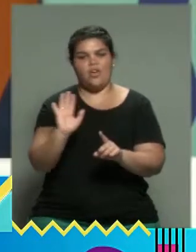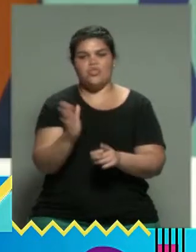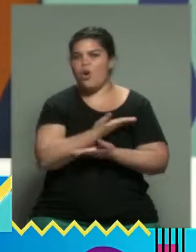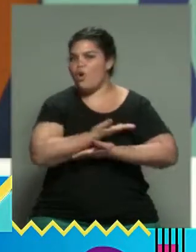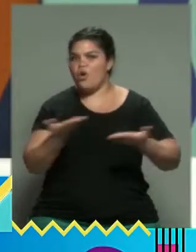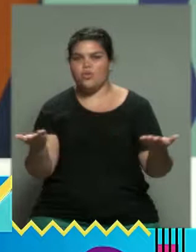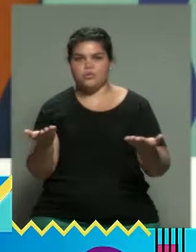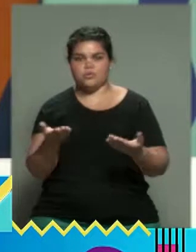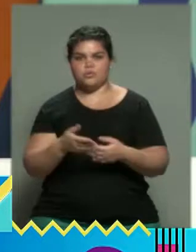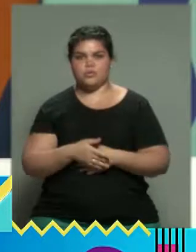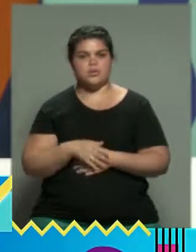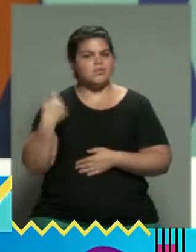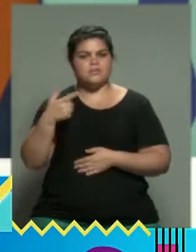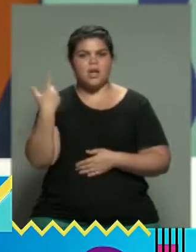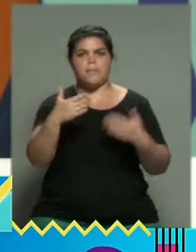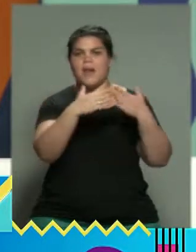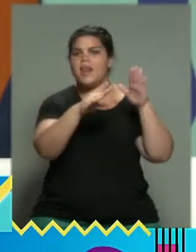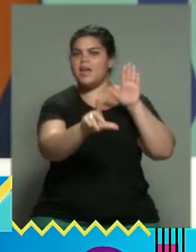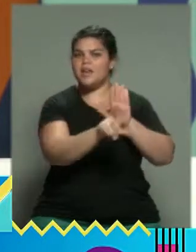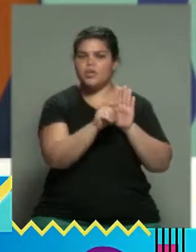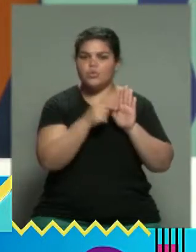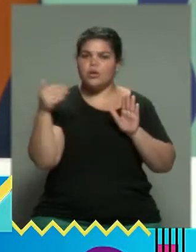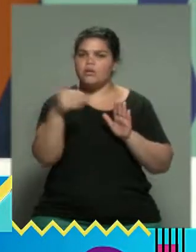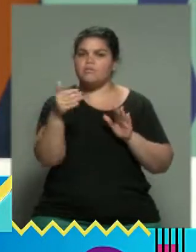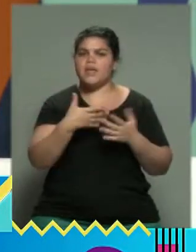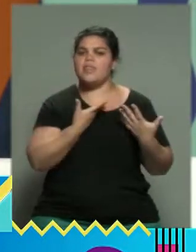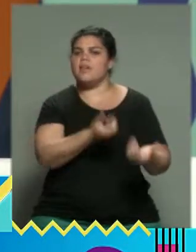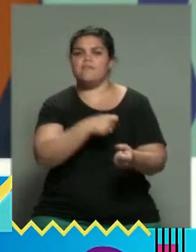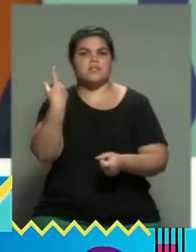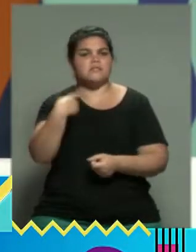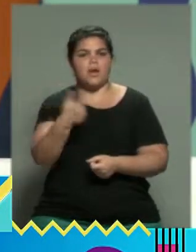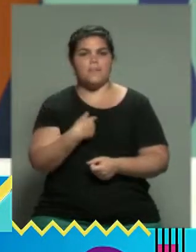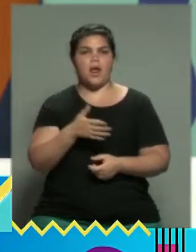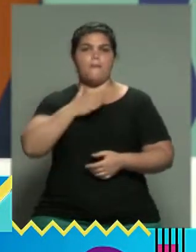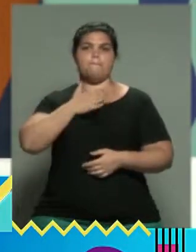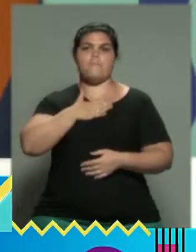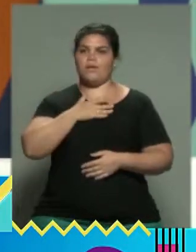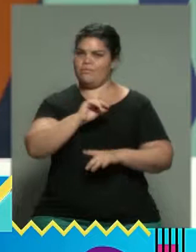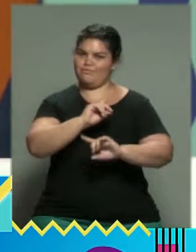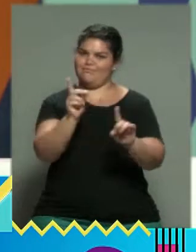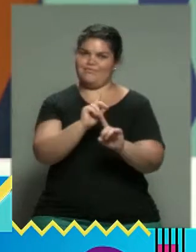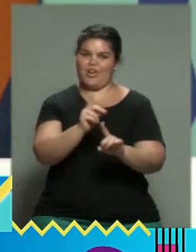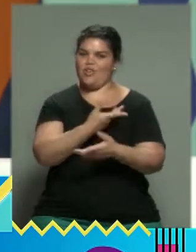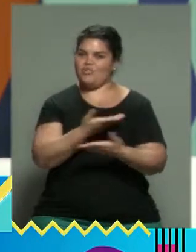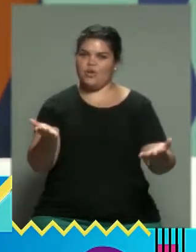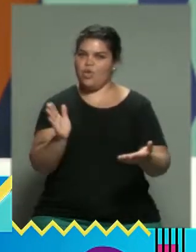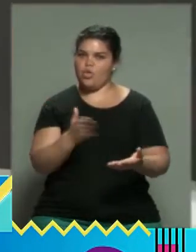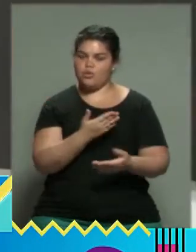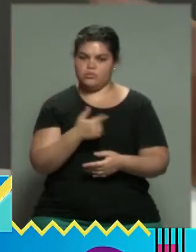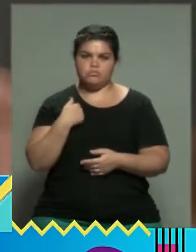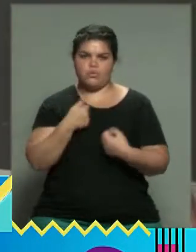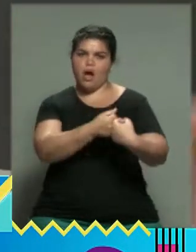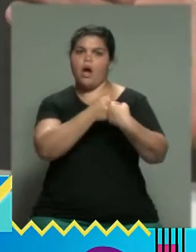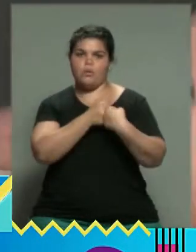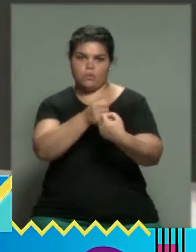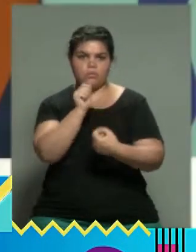mucho en la legislatura cuando alguien se quiere apoderar de estas banderas, de estos derechos. Y nosotros encontramos, y yo coincido con él con